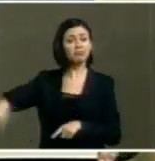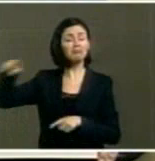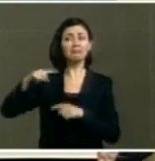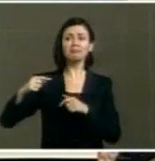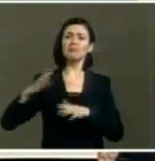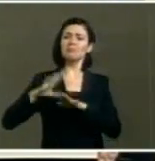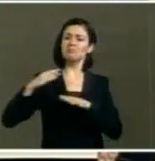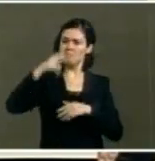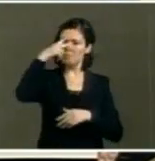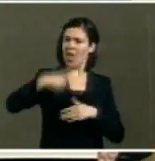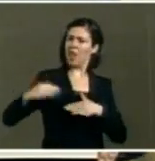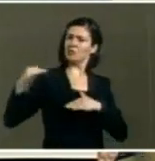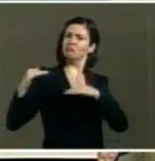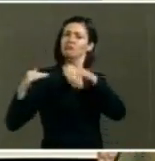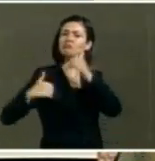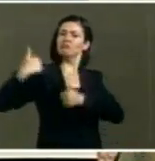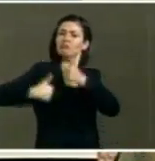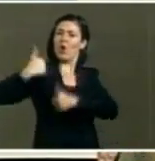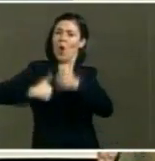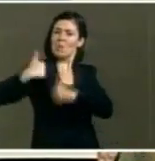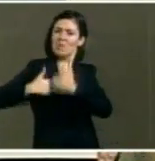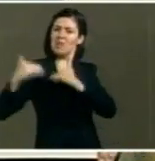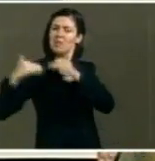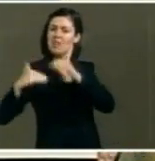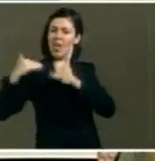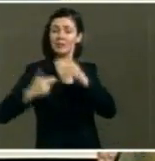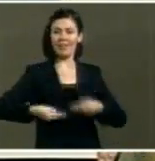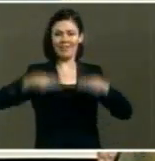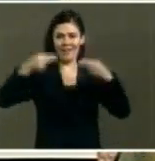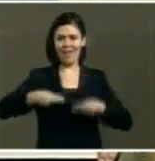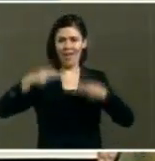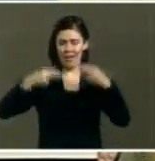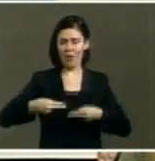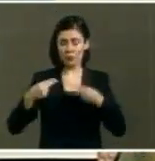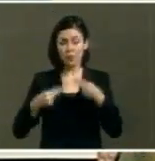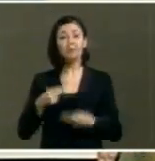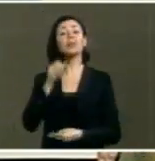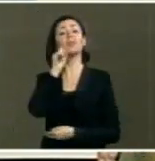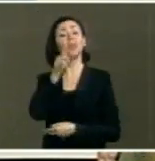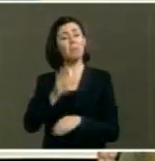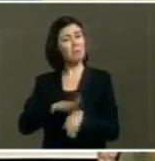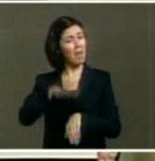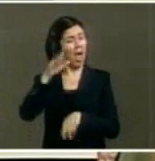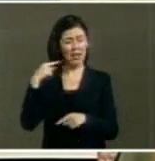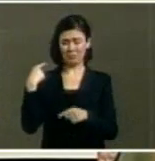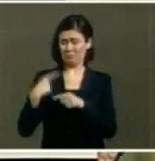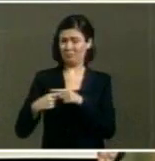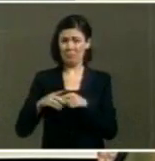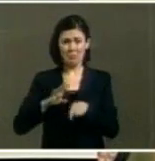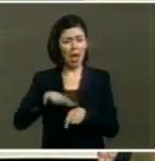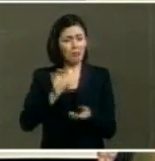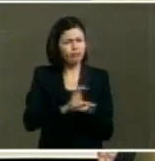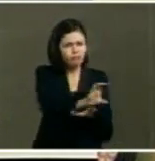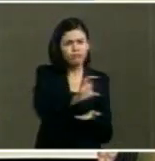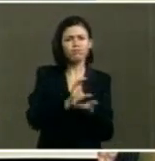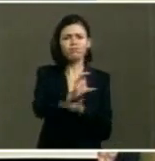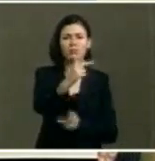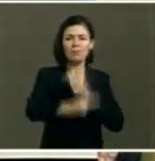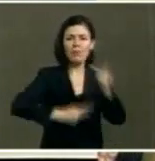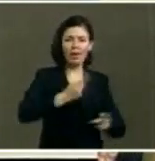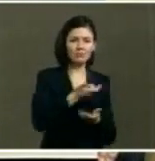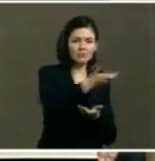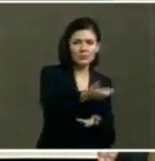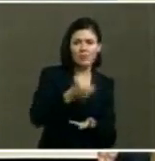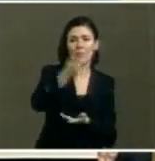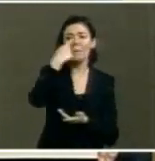Cuarto, hemos detonado más crédito que nunca a las pequeñas y medianas empresas. Hemos multiplicado